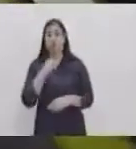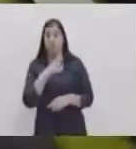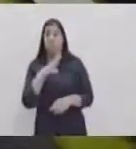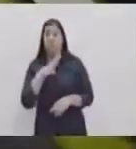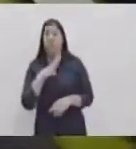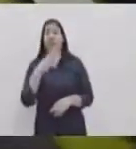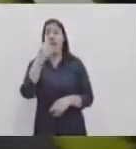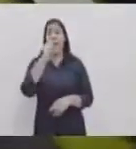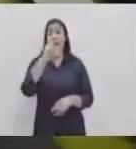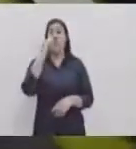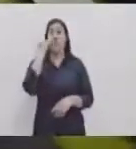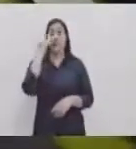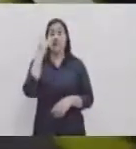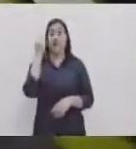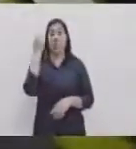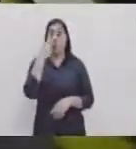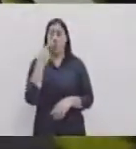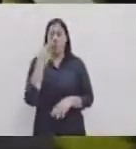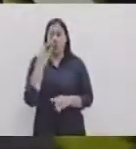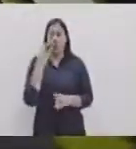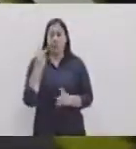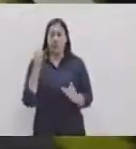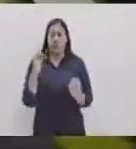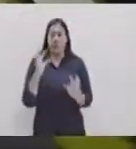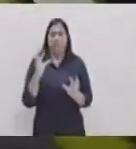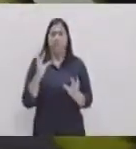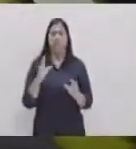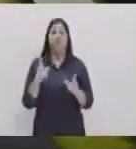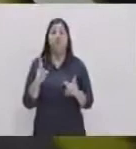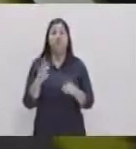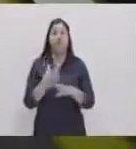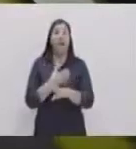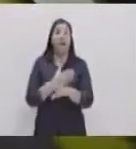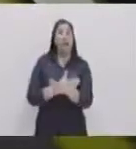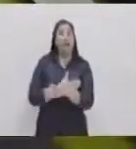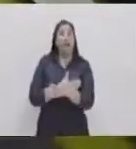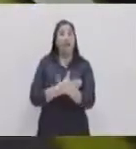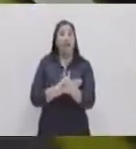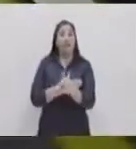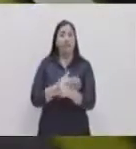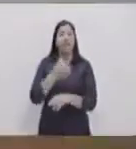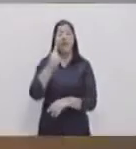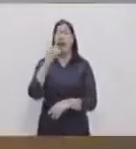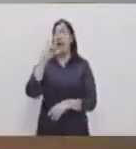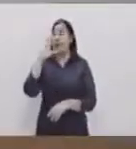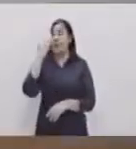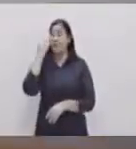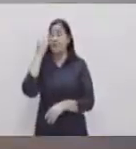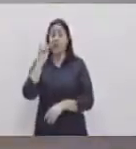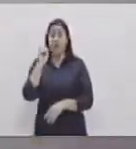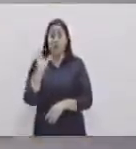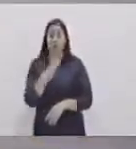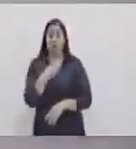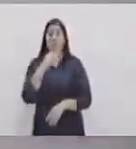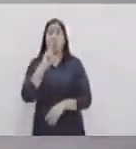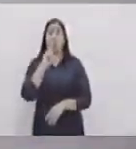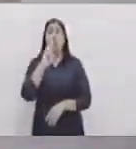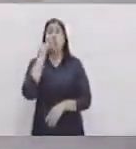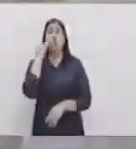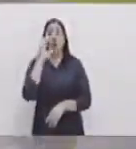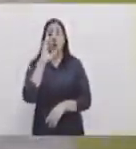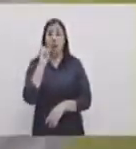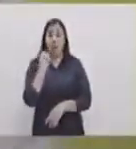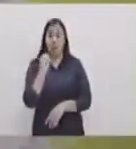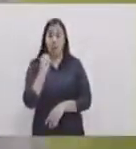ácido. Acuérdate que habíamos hablado anteriormente del ácido sulfúrico, es cierto, sí, y que es